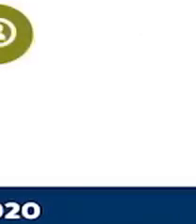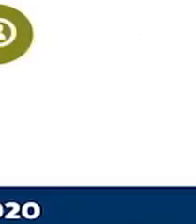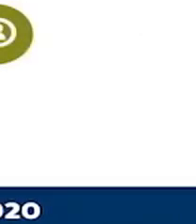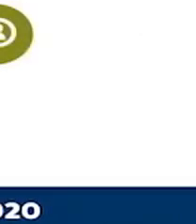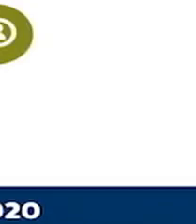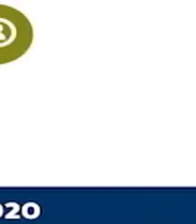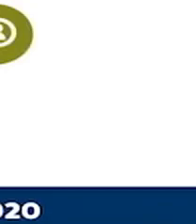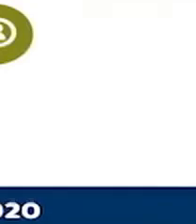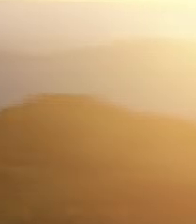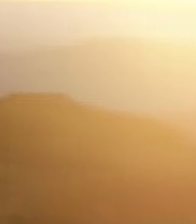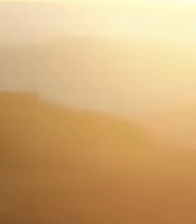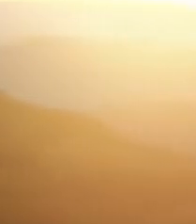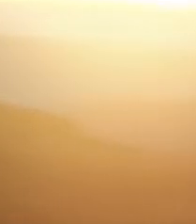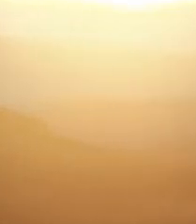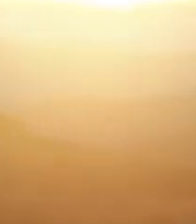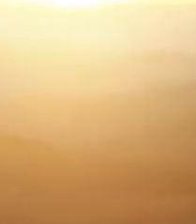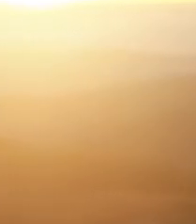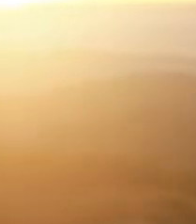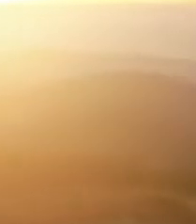Elegí CUC.